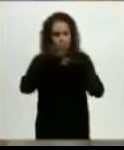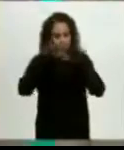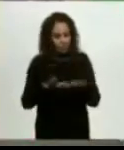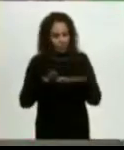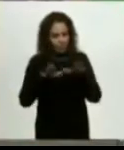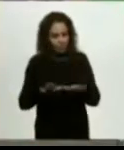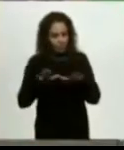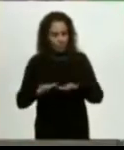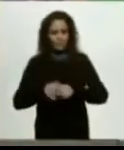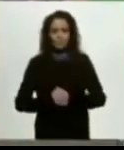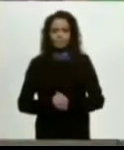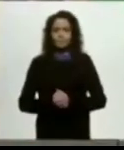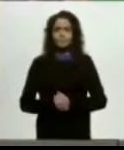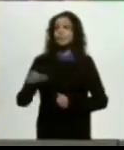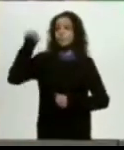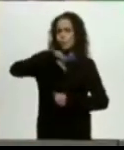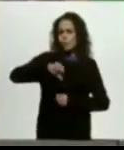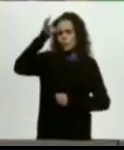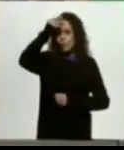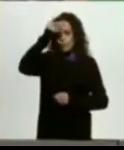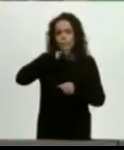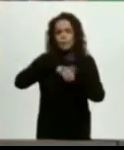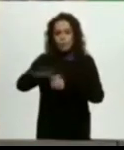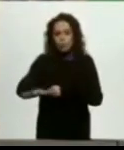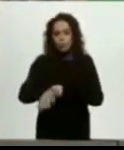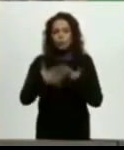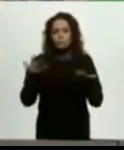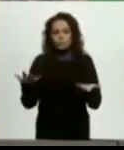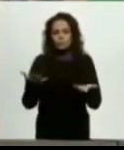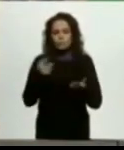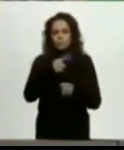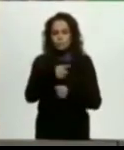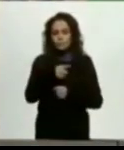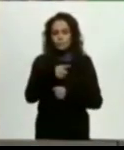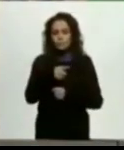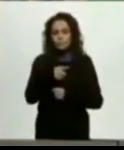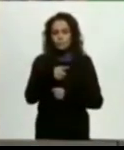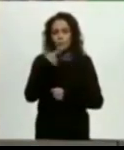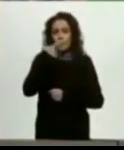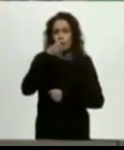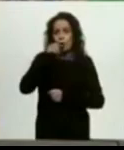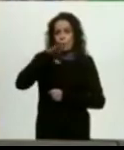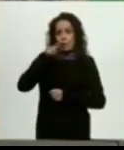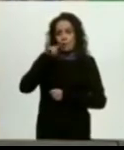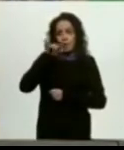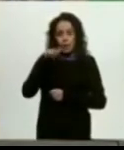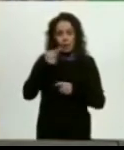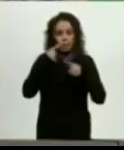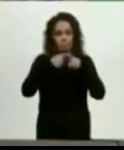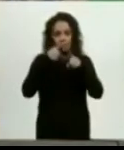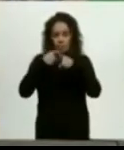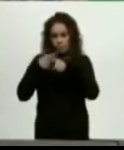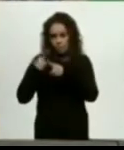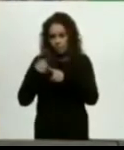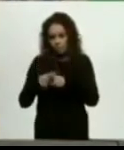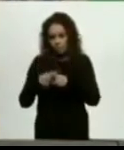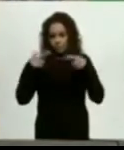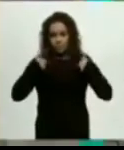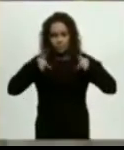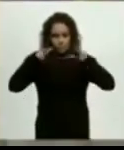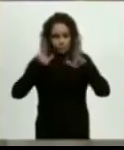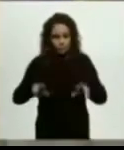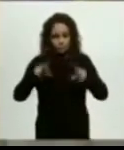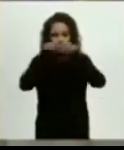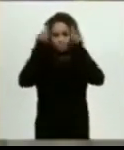ritmo. Hoy vamos a aprender sobre los cuerpos geométricos y sus representaciones en dos dimensiones, o